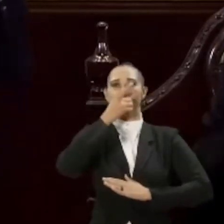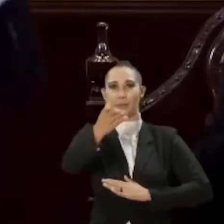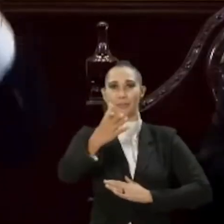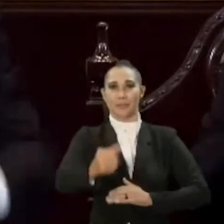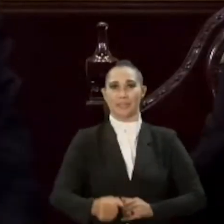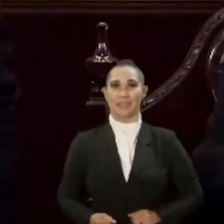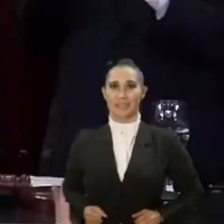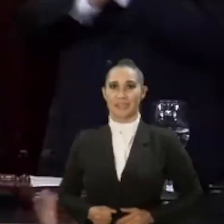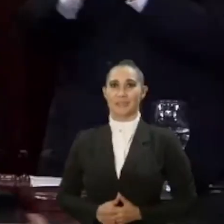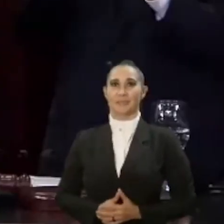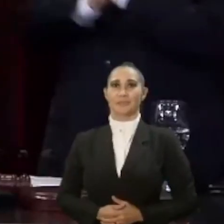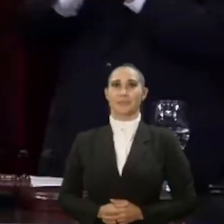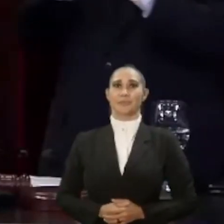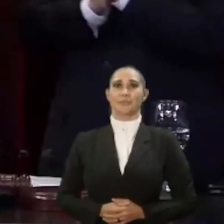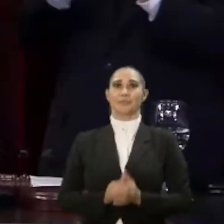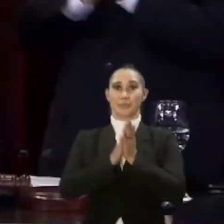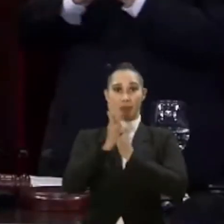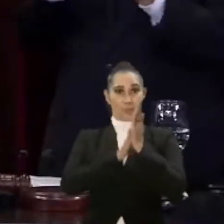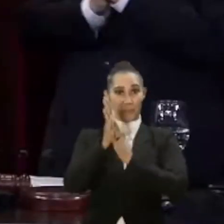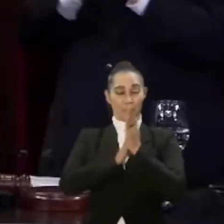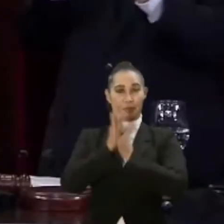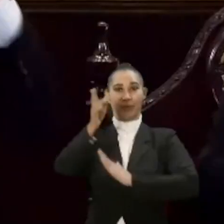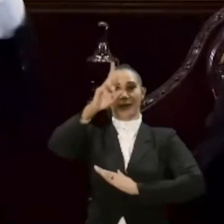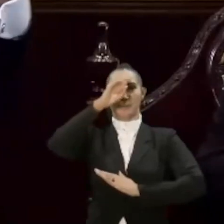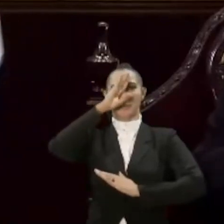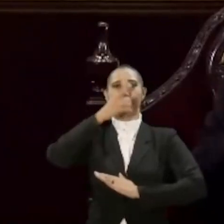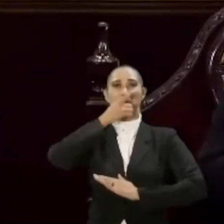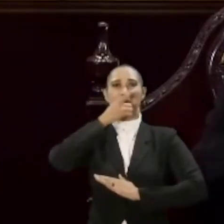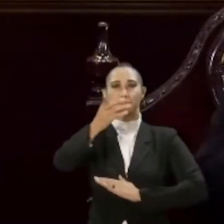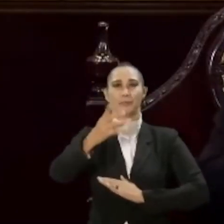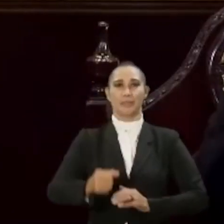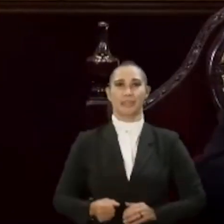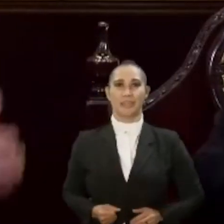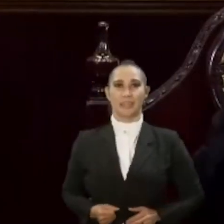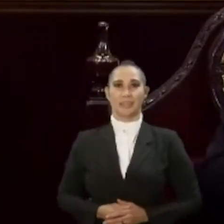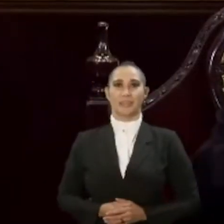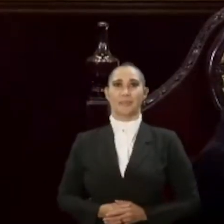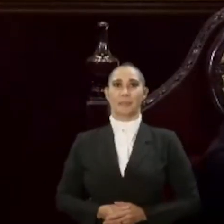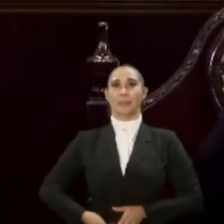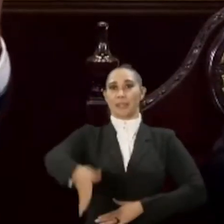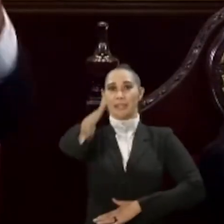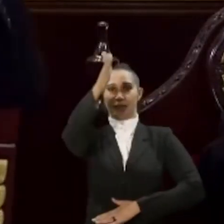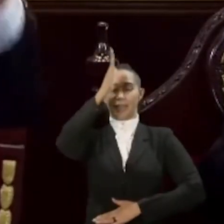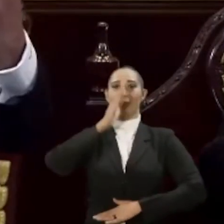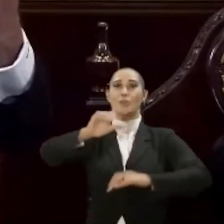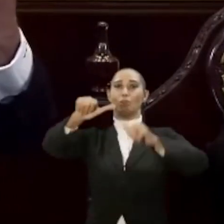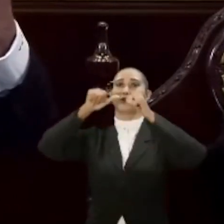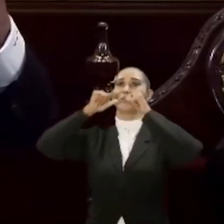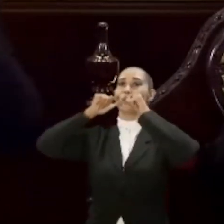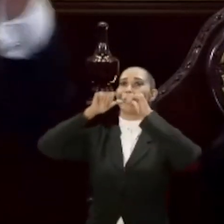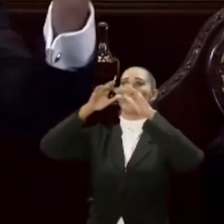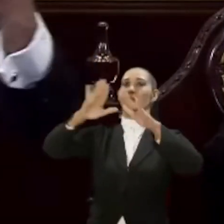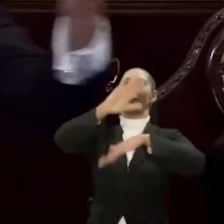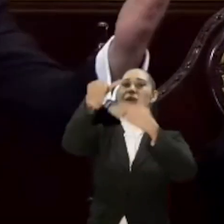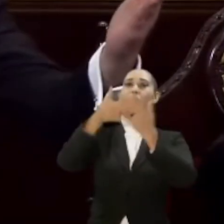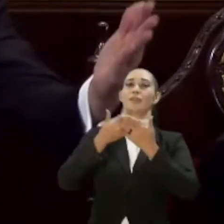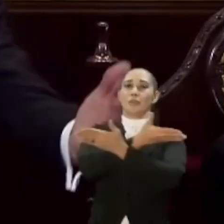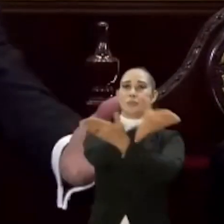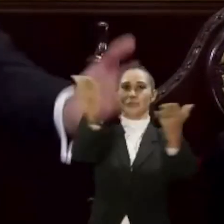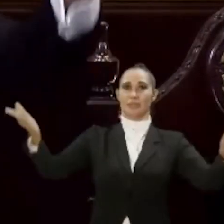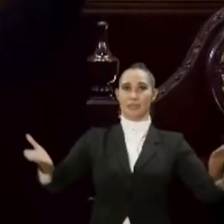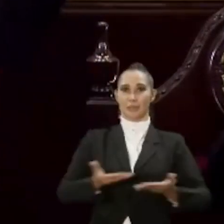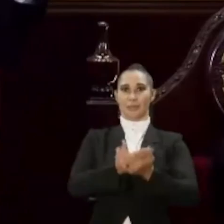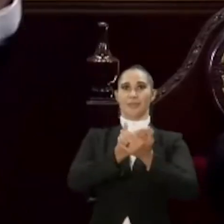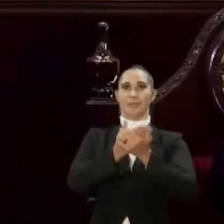Dominicana! ¡Que viva la República Dominicana! Y que Dios los bendiga a todos y a